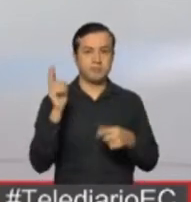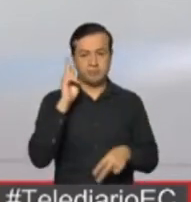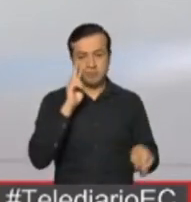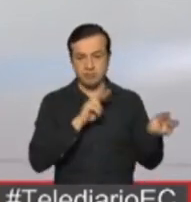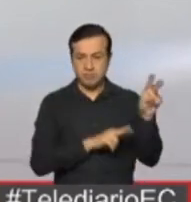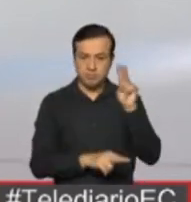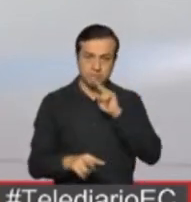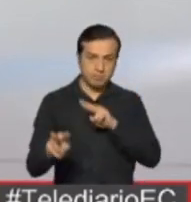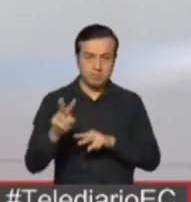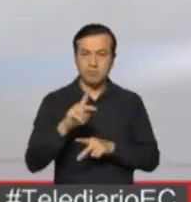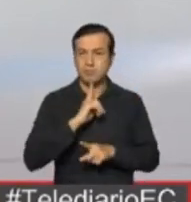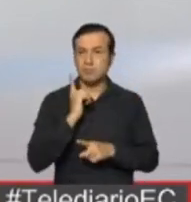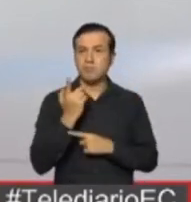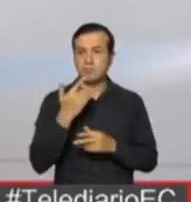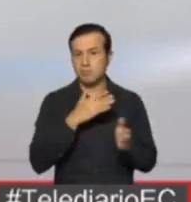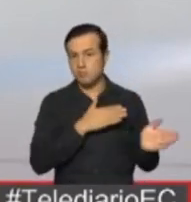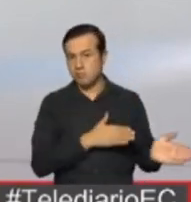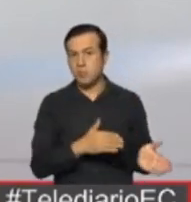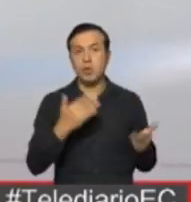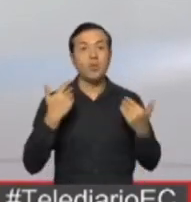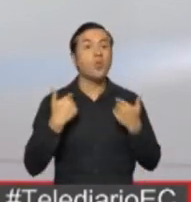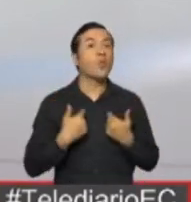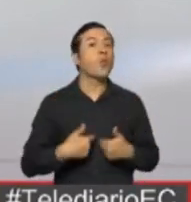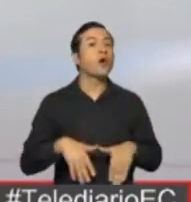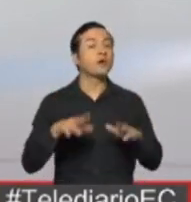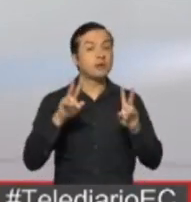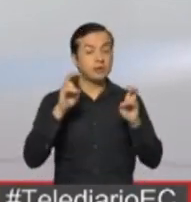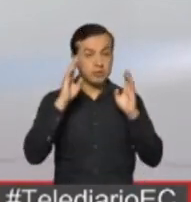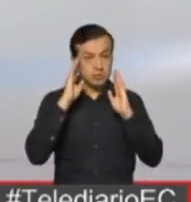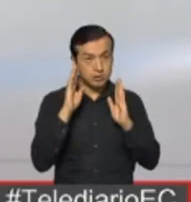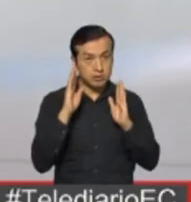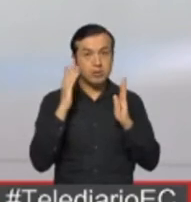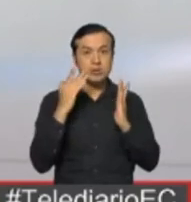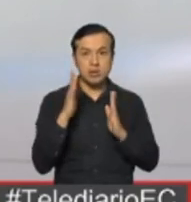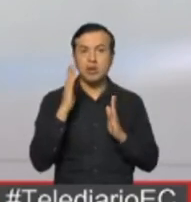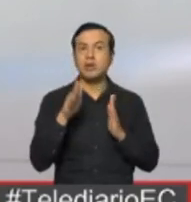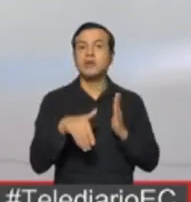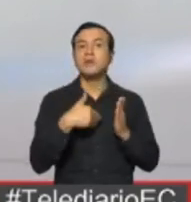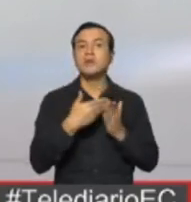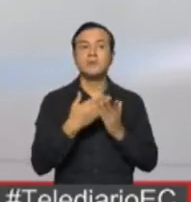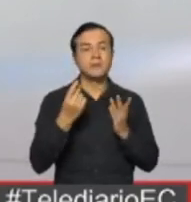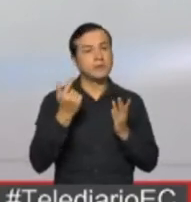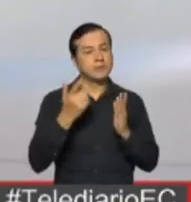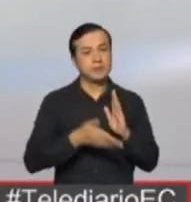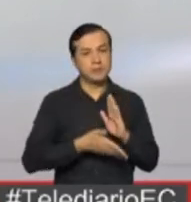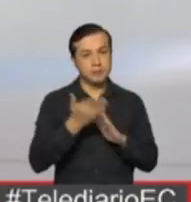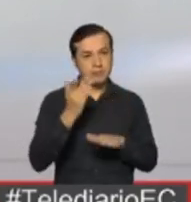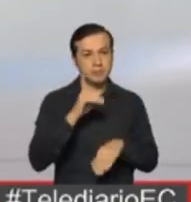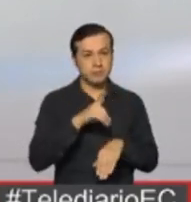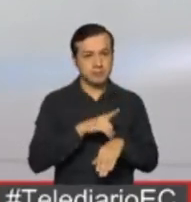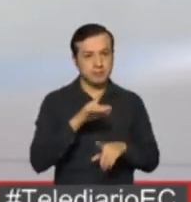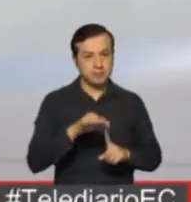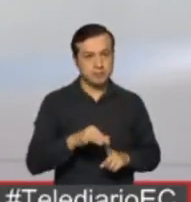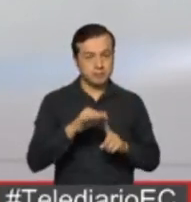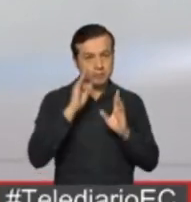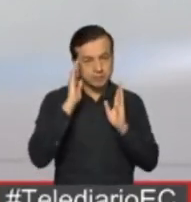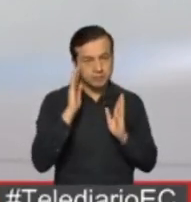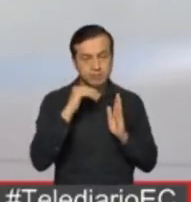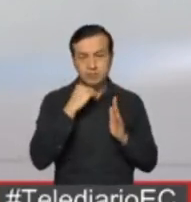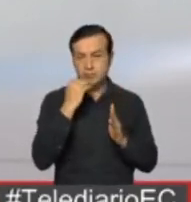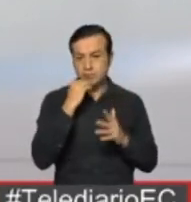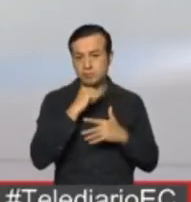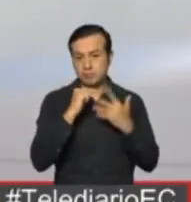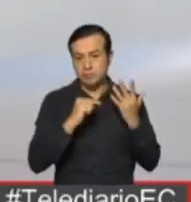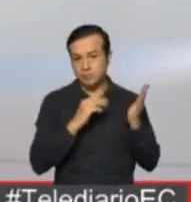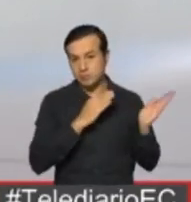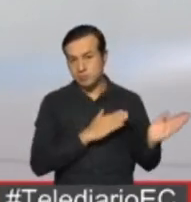oncológico o que cualquier síntoma o signo ya pueda ser derivado rápidamente al especialista eso de alguna manera